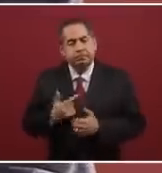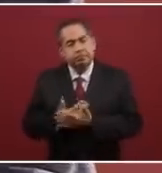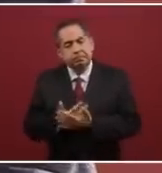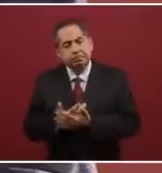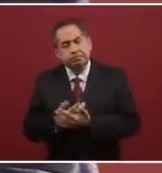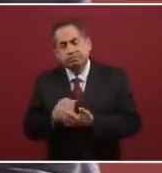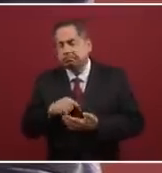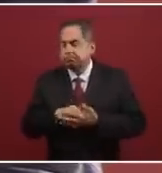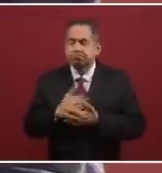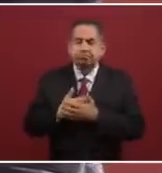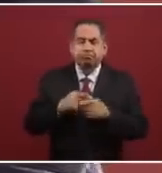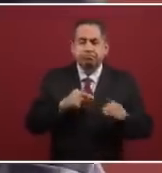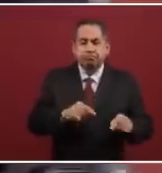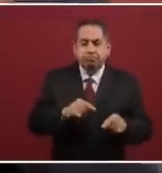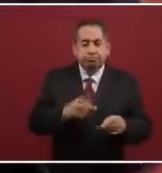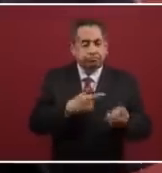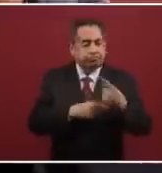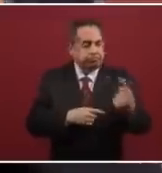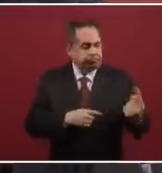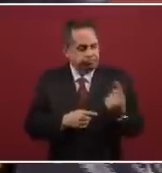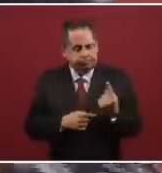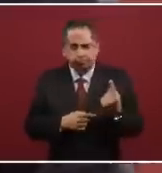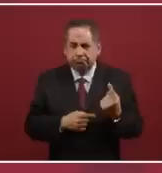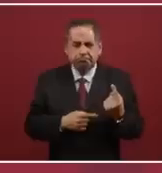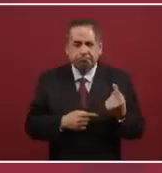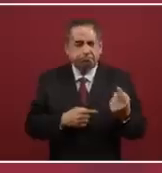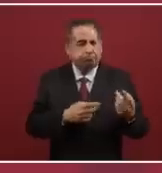esperando. Y llegaba uno y llegaba otro.